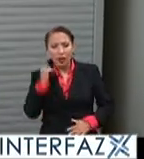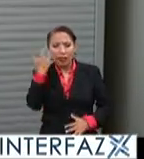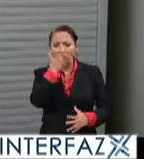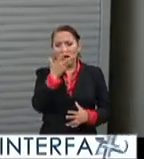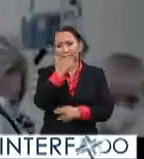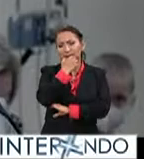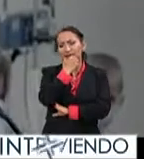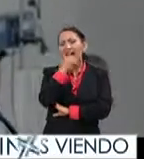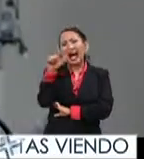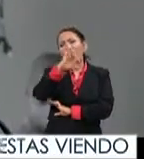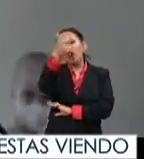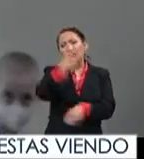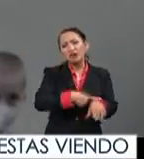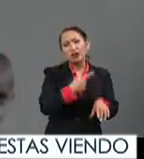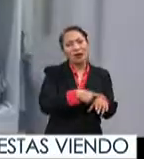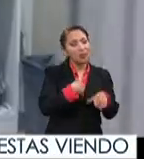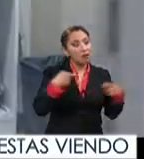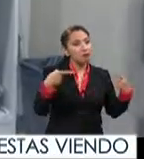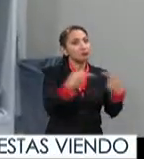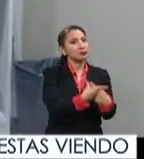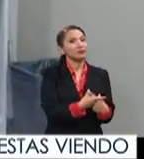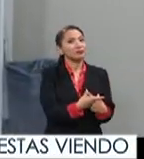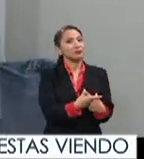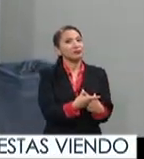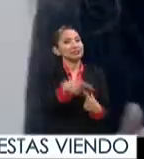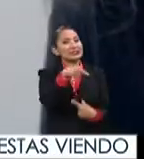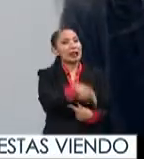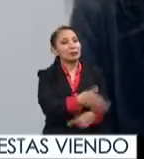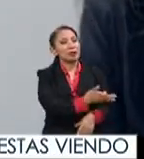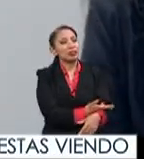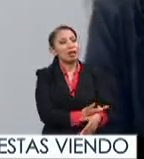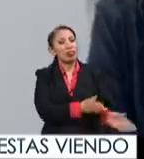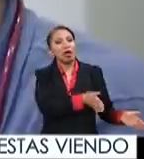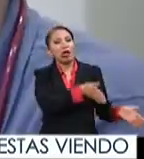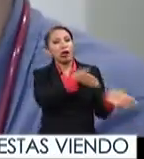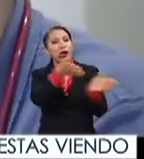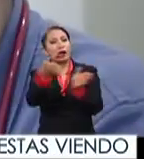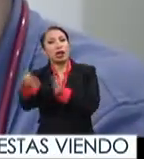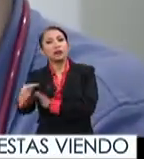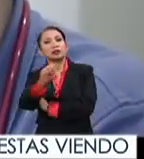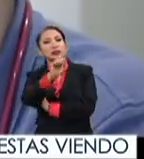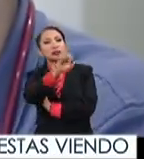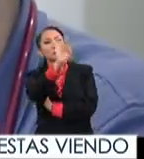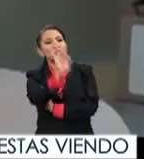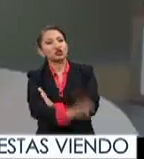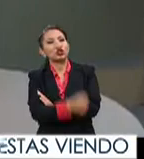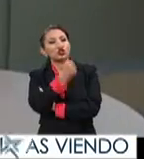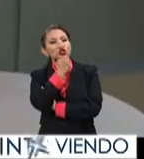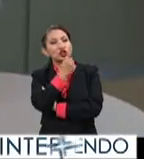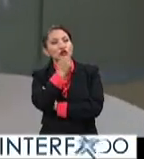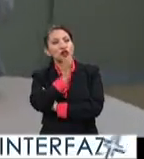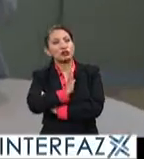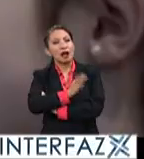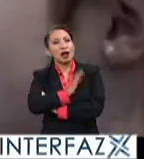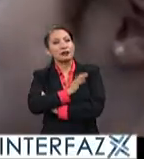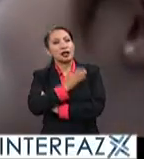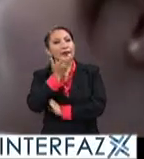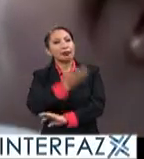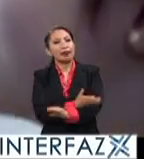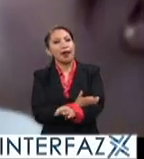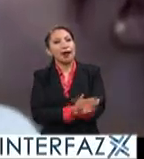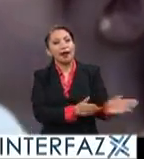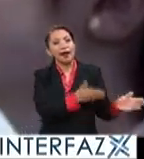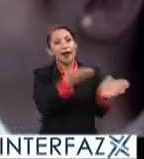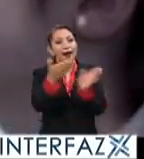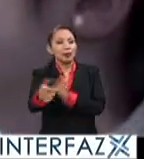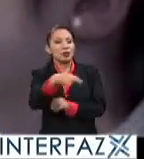confundir fácilmente con otro tipo de enfermedades. Entonces, por eso es que el 60% de los diagnósticos que se hacen aquí en el país